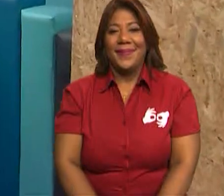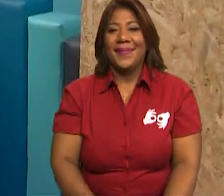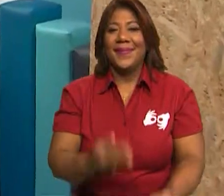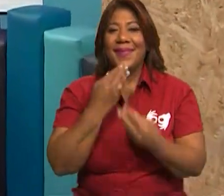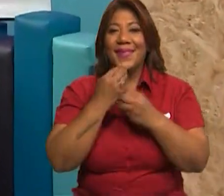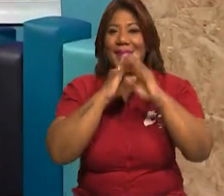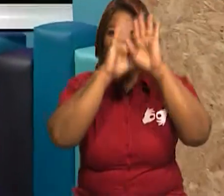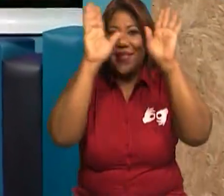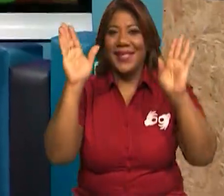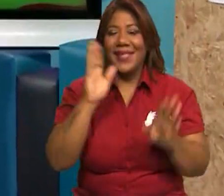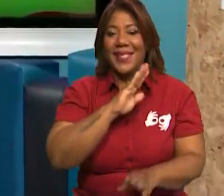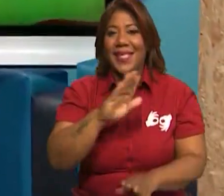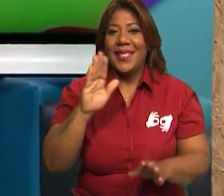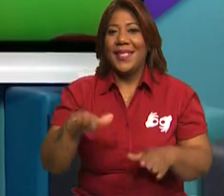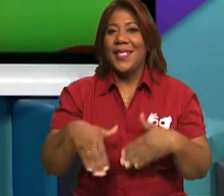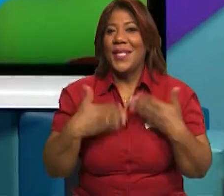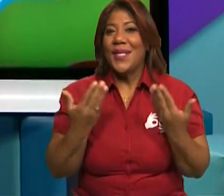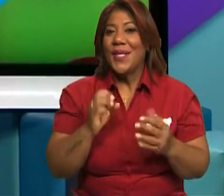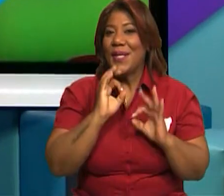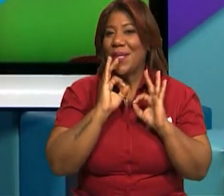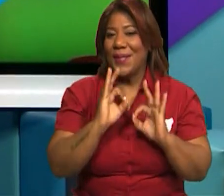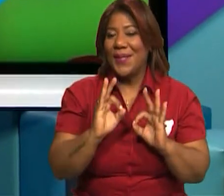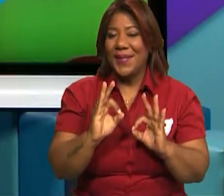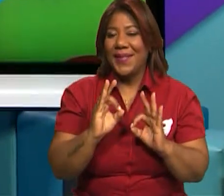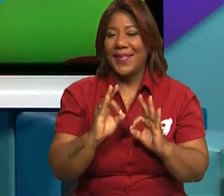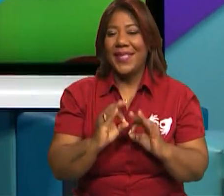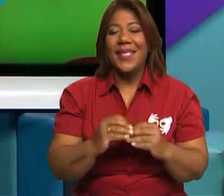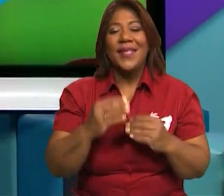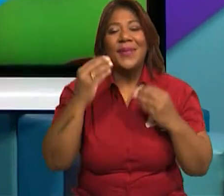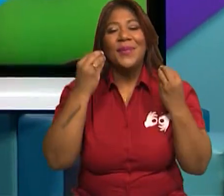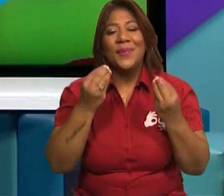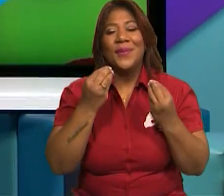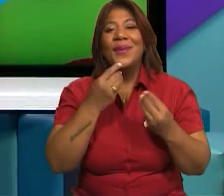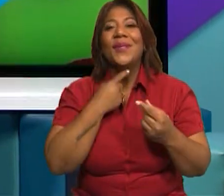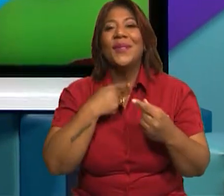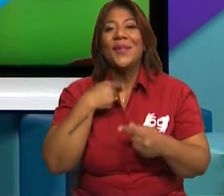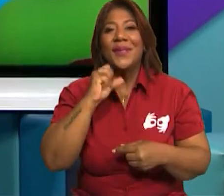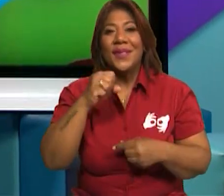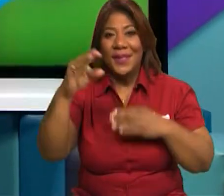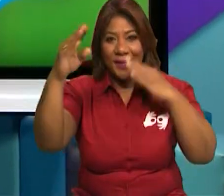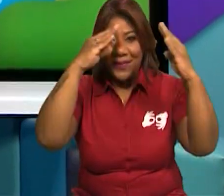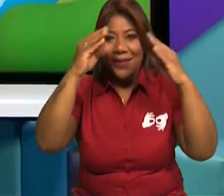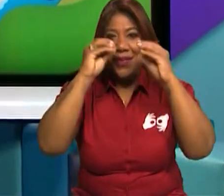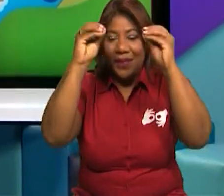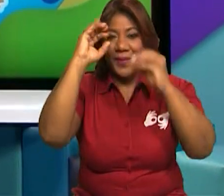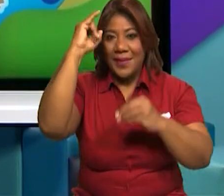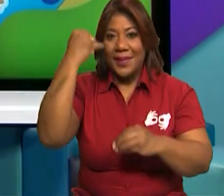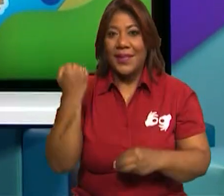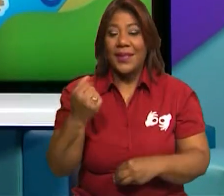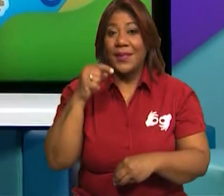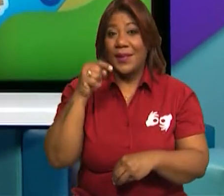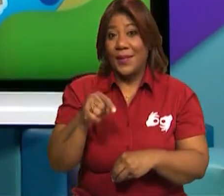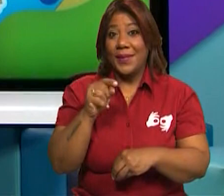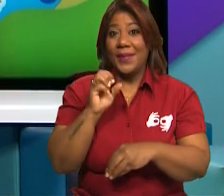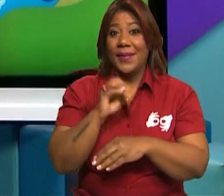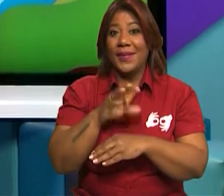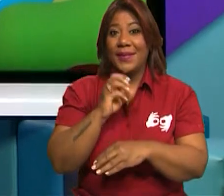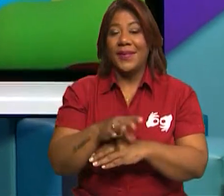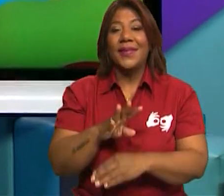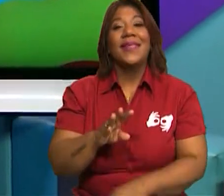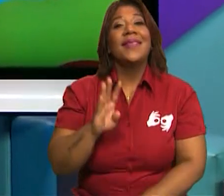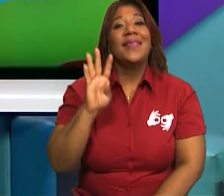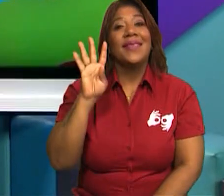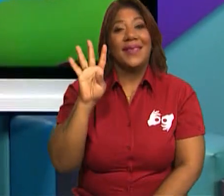Buenos días, niños, ¿cómo están? Un placer saludarlos. Soy la maestra Yulixa Rodríguez y el día de hoy estaremos realizando los